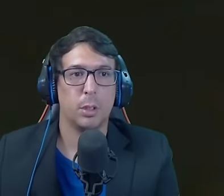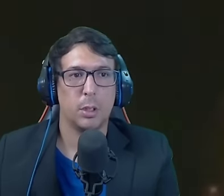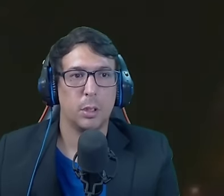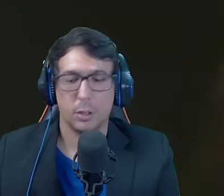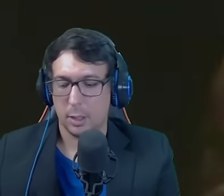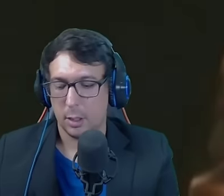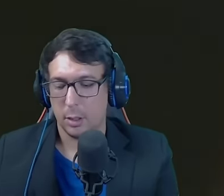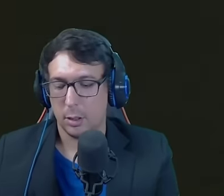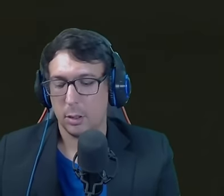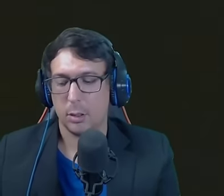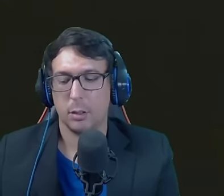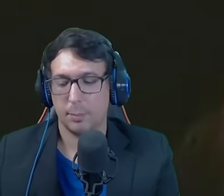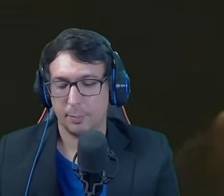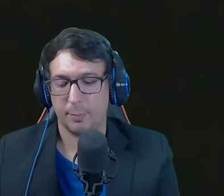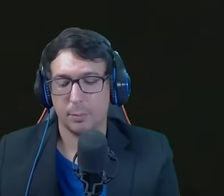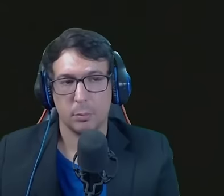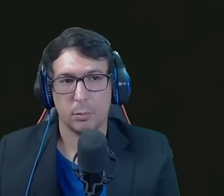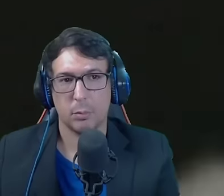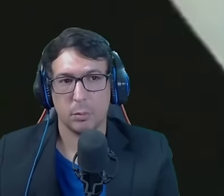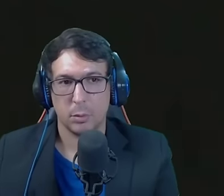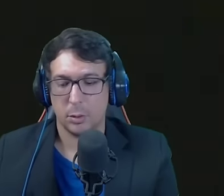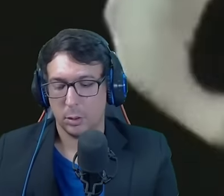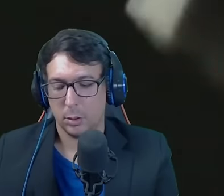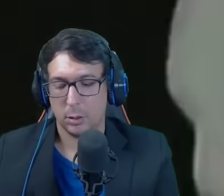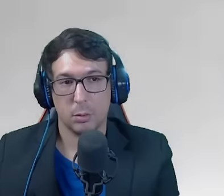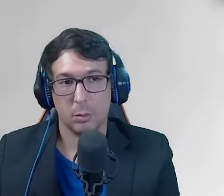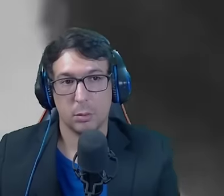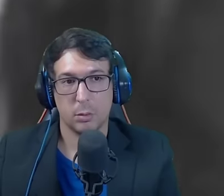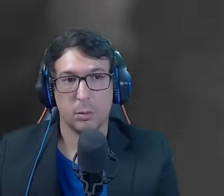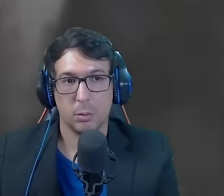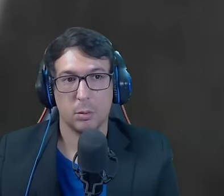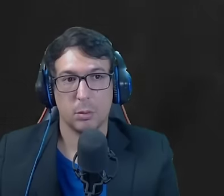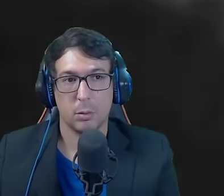otro al haber sido cónsul en España en 1934.